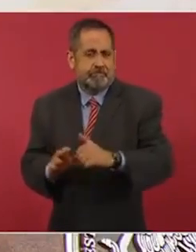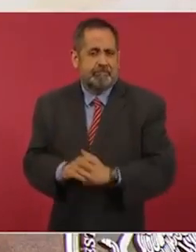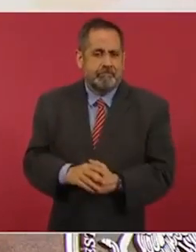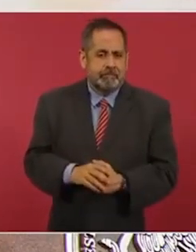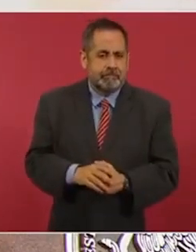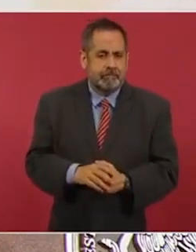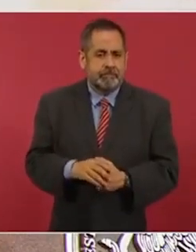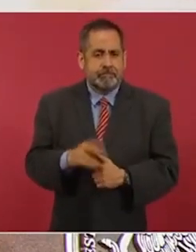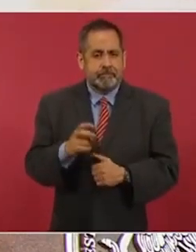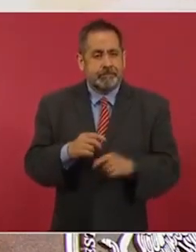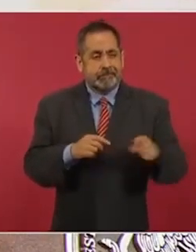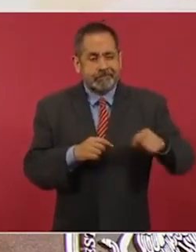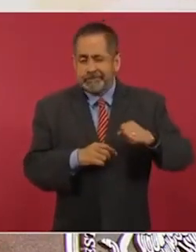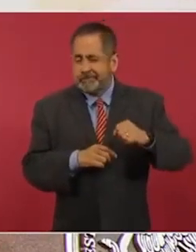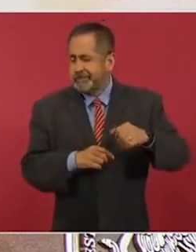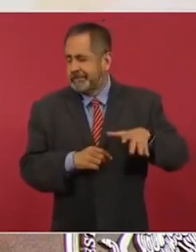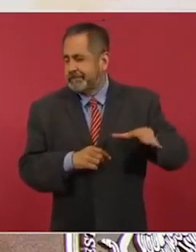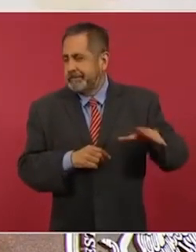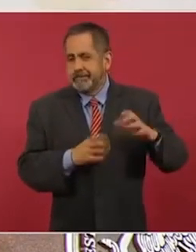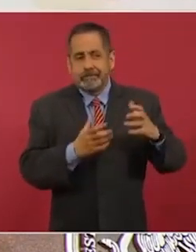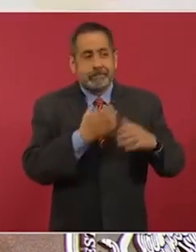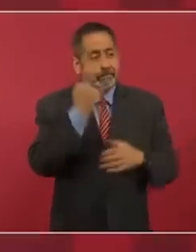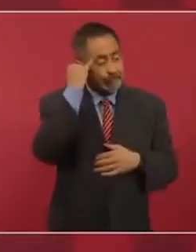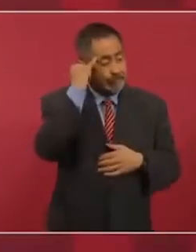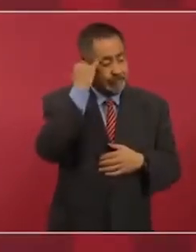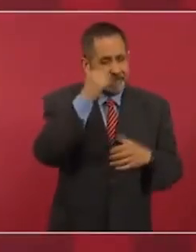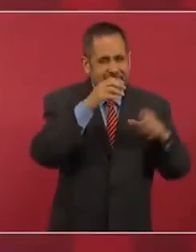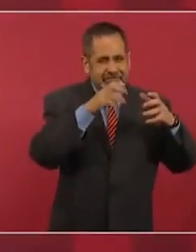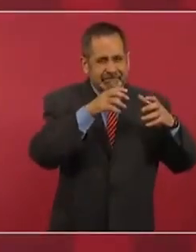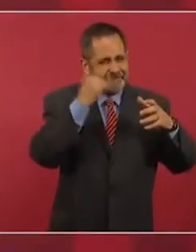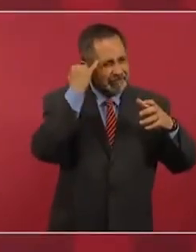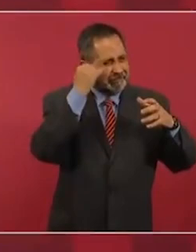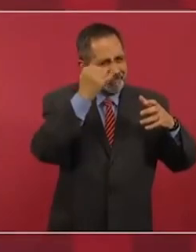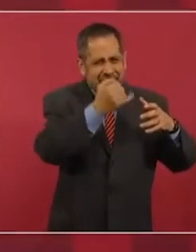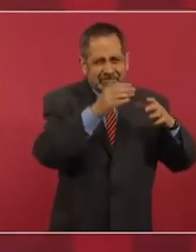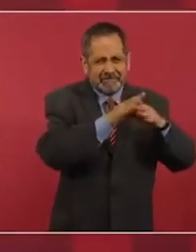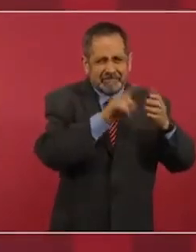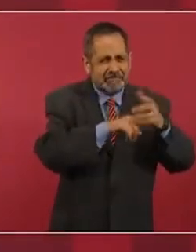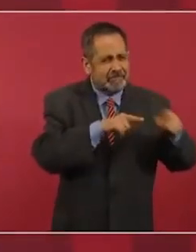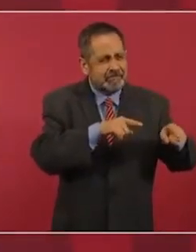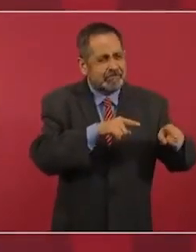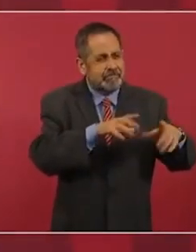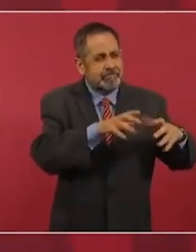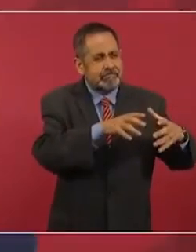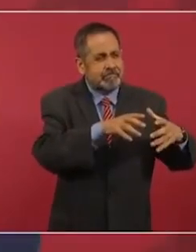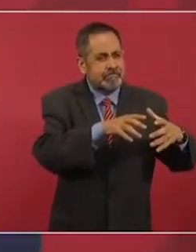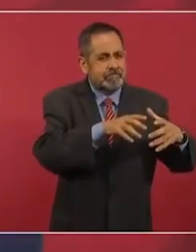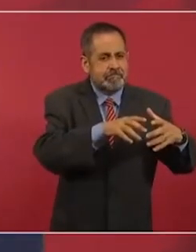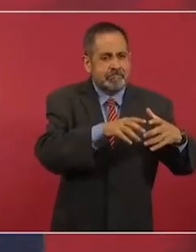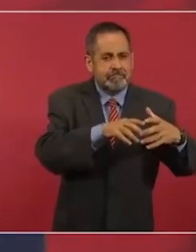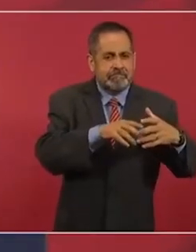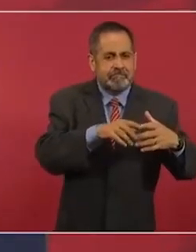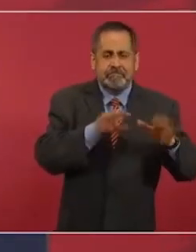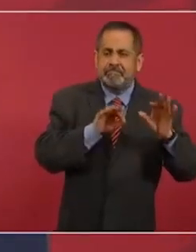Porque todo ese pensamiento conservador es el que alimenta